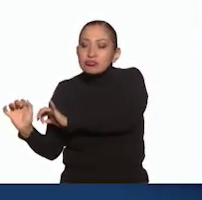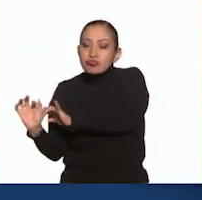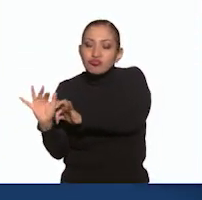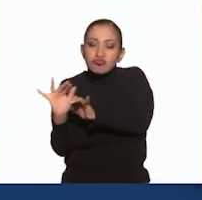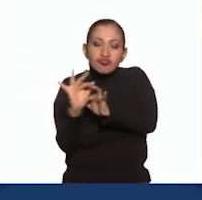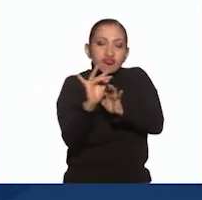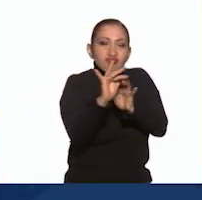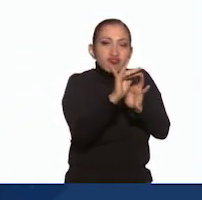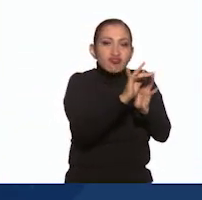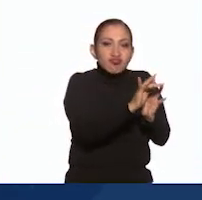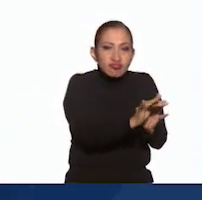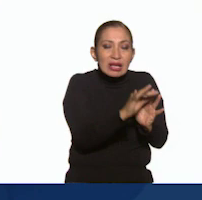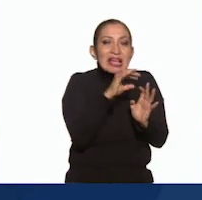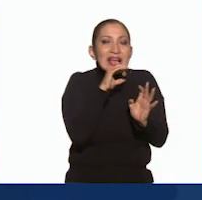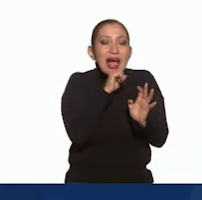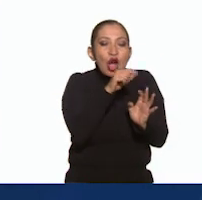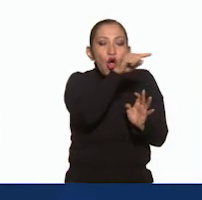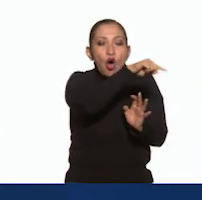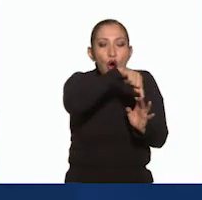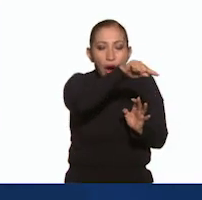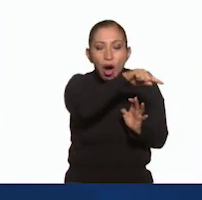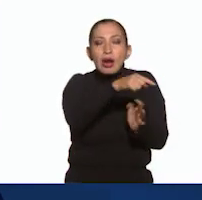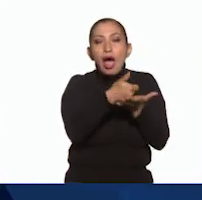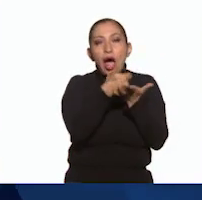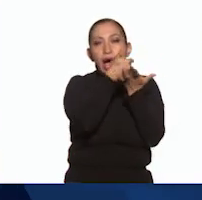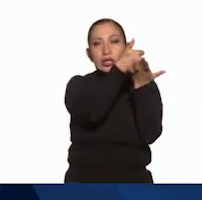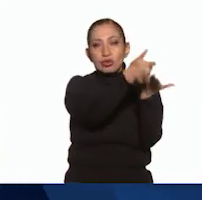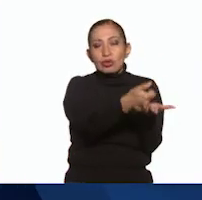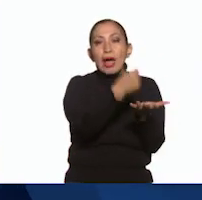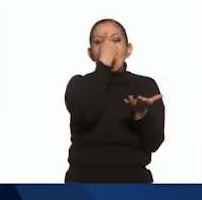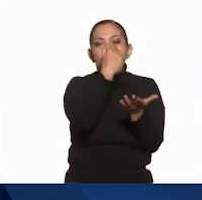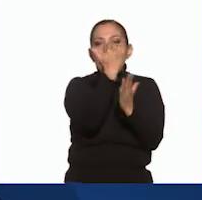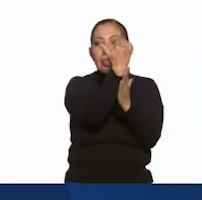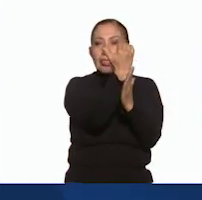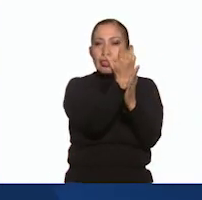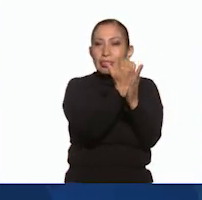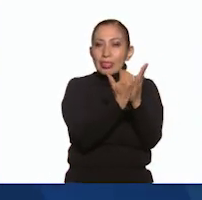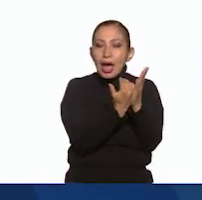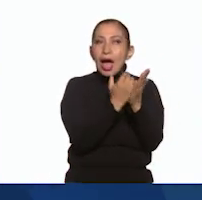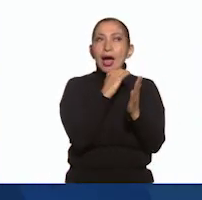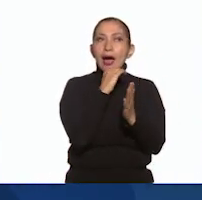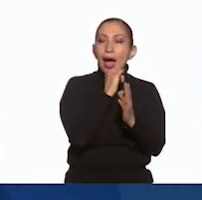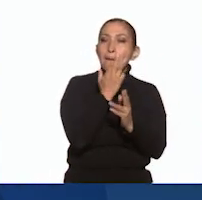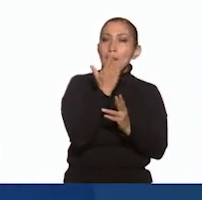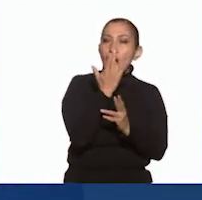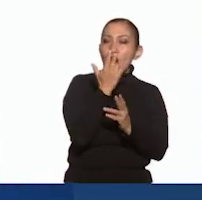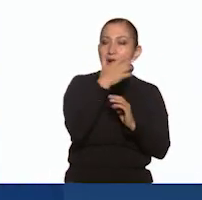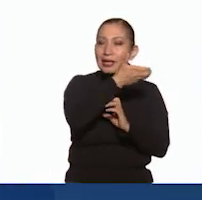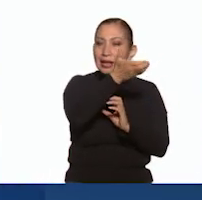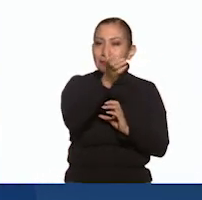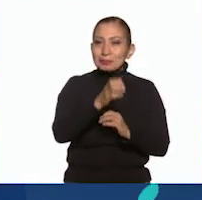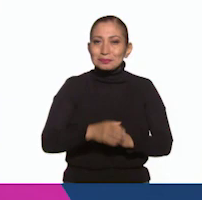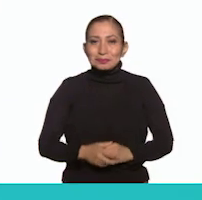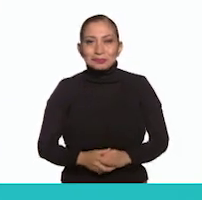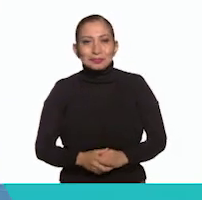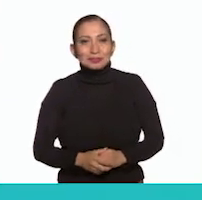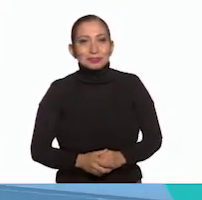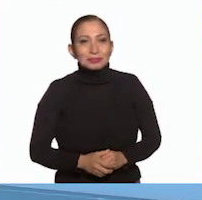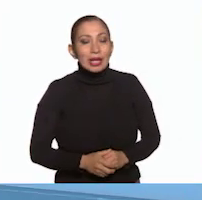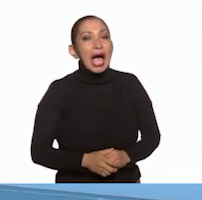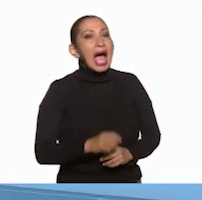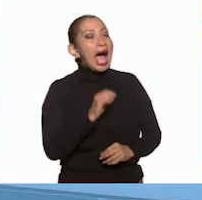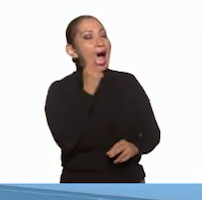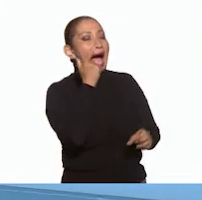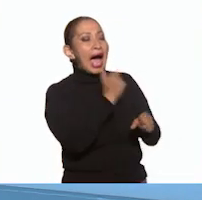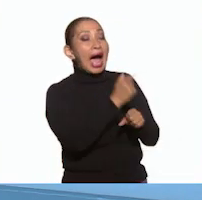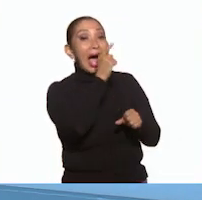mueven hacia zonas cálidas pueden contribuir a hacer más templados los climas. Eso significa